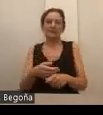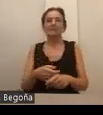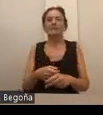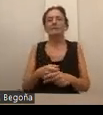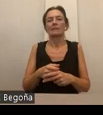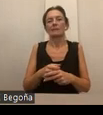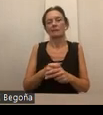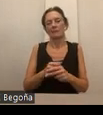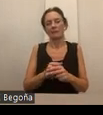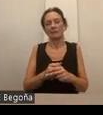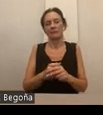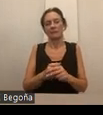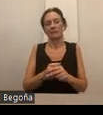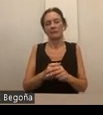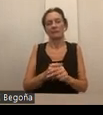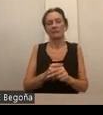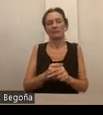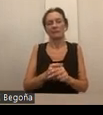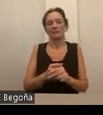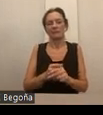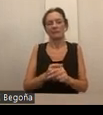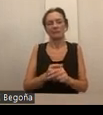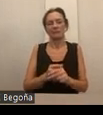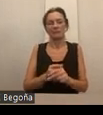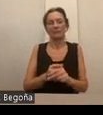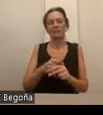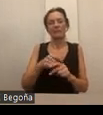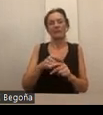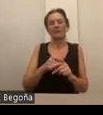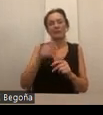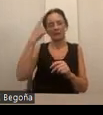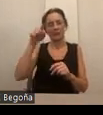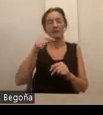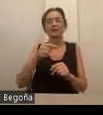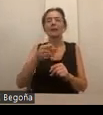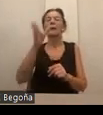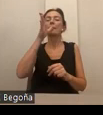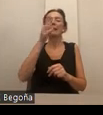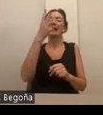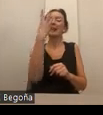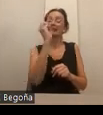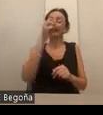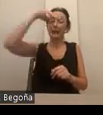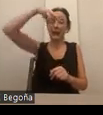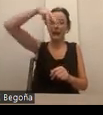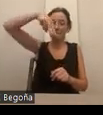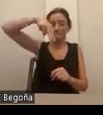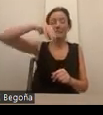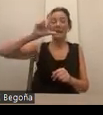medicación concreta. Como sabéis, hemos de tomar 30 mililitros 3 veces al día antes de las comidas.